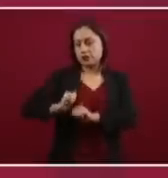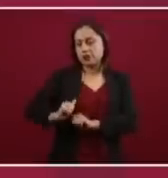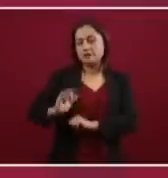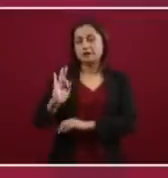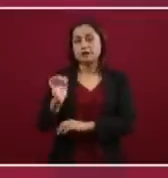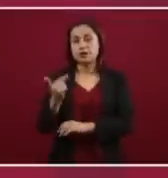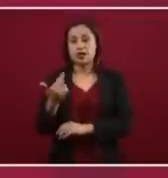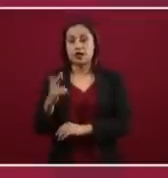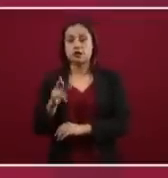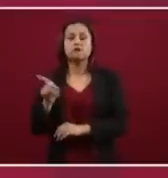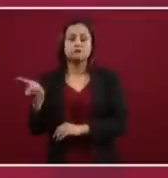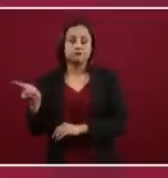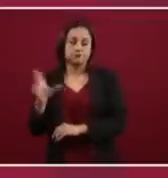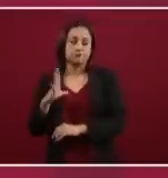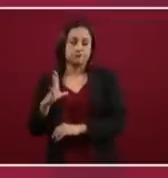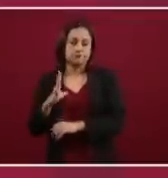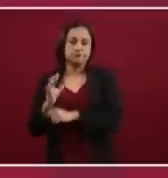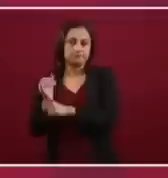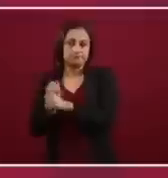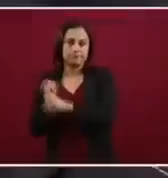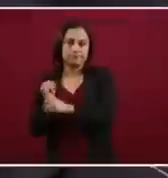y tiene que